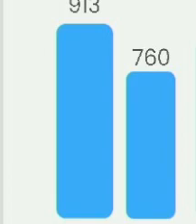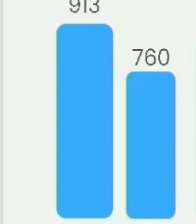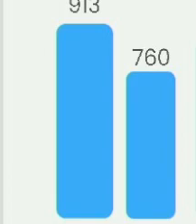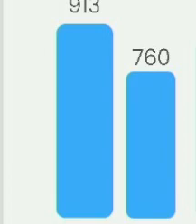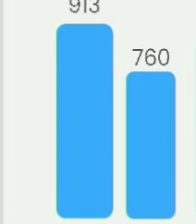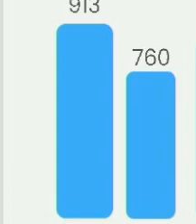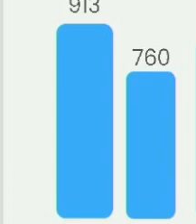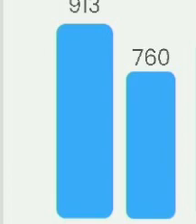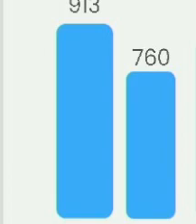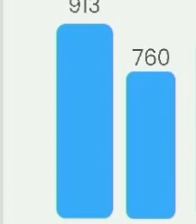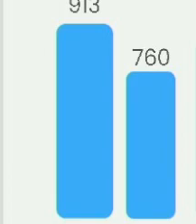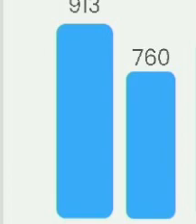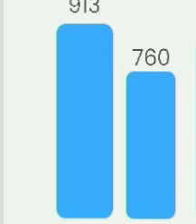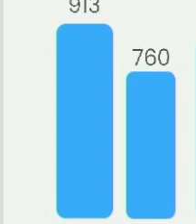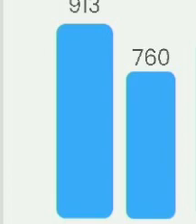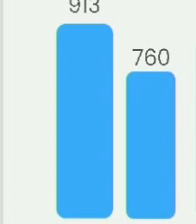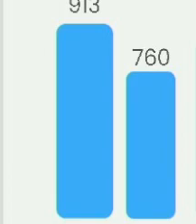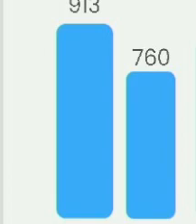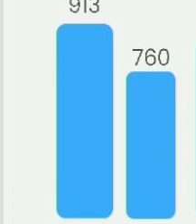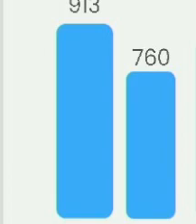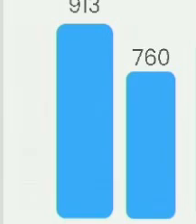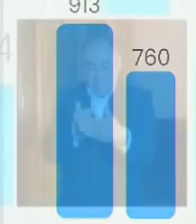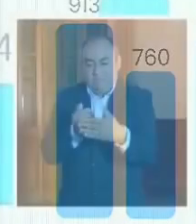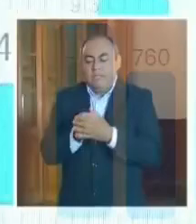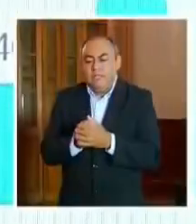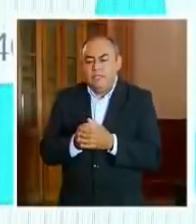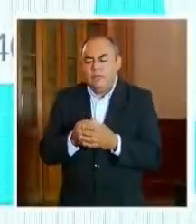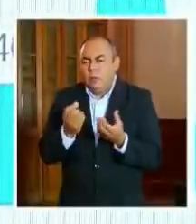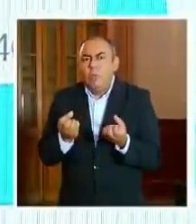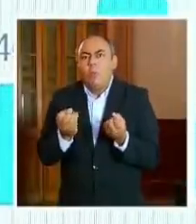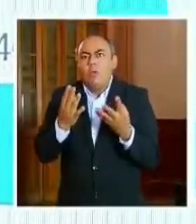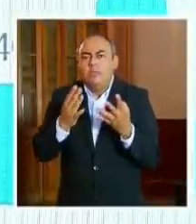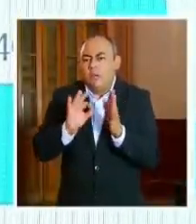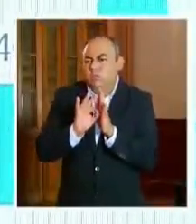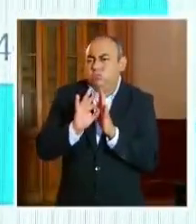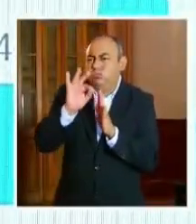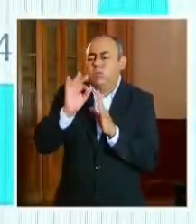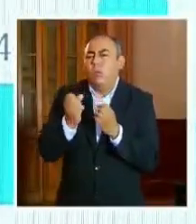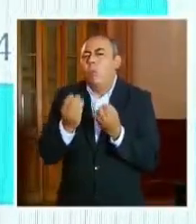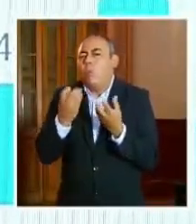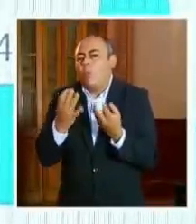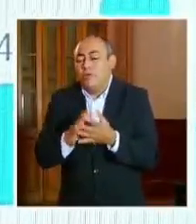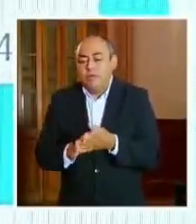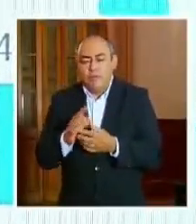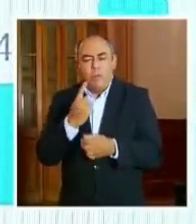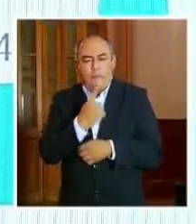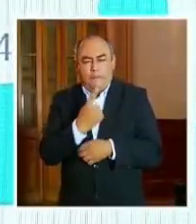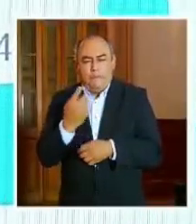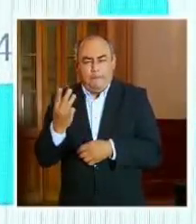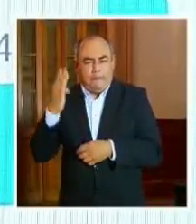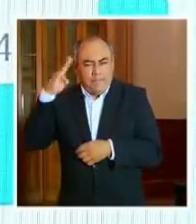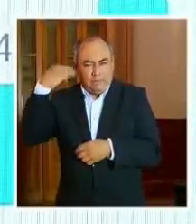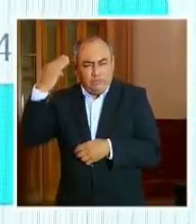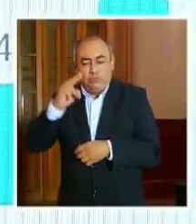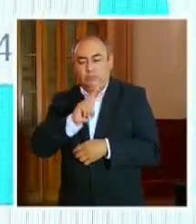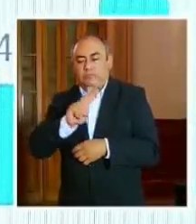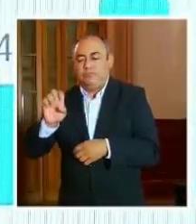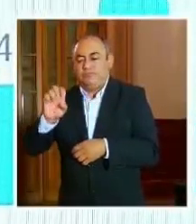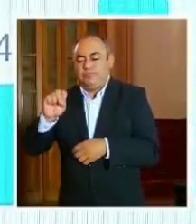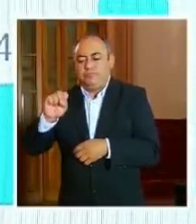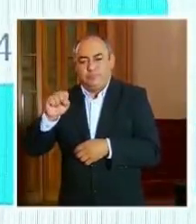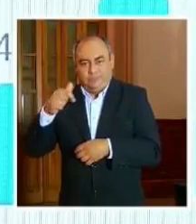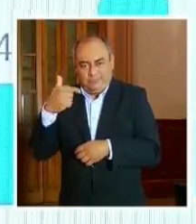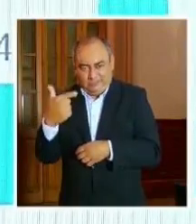ya durante esta semana, pues el pico más alto hasta ahorita es del 1 de marzo con 267,